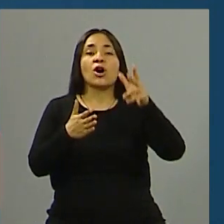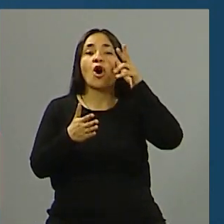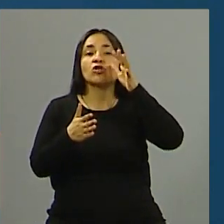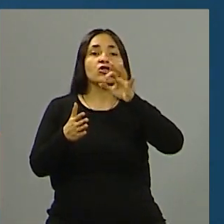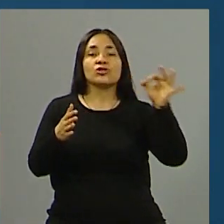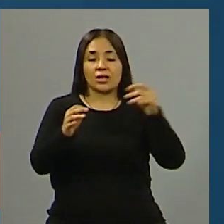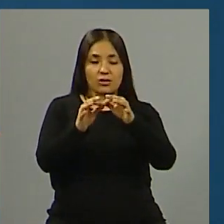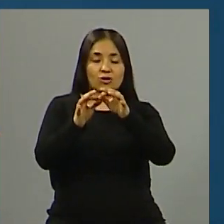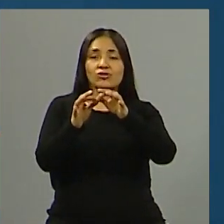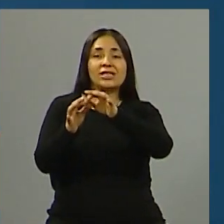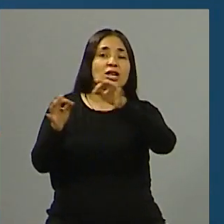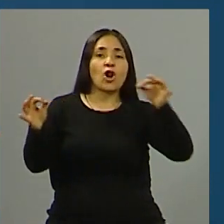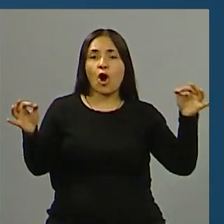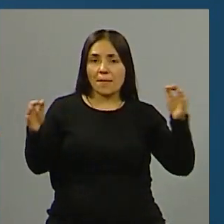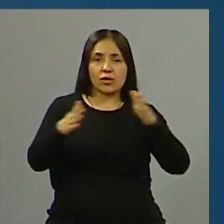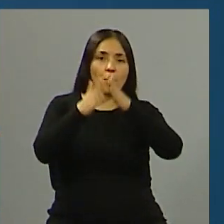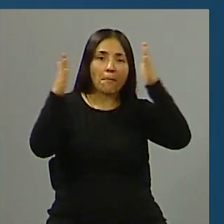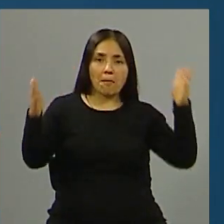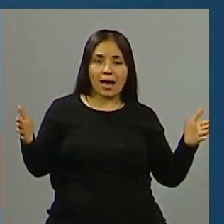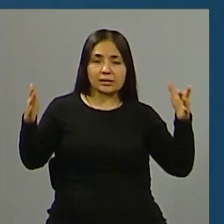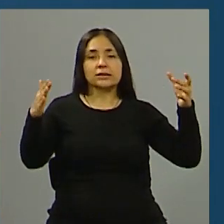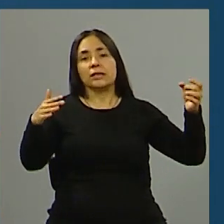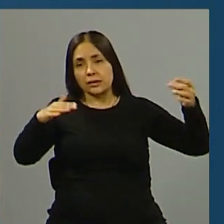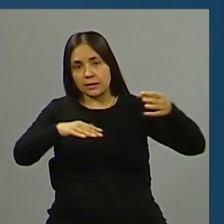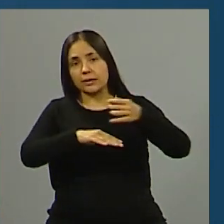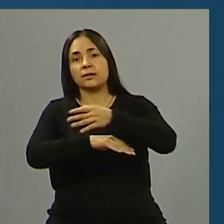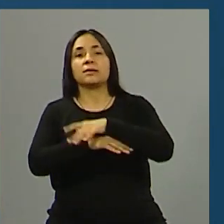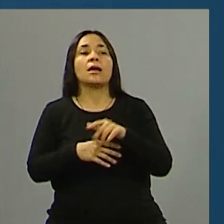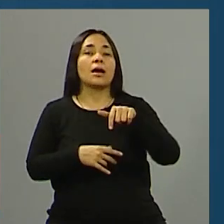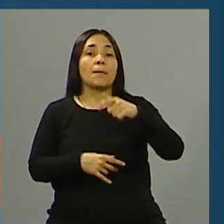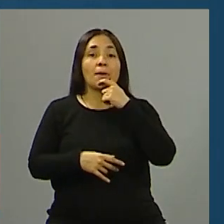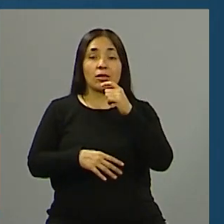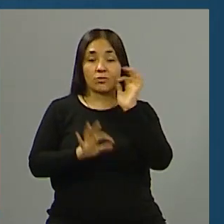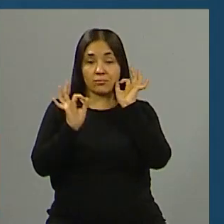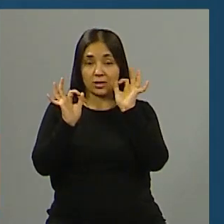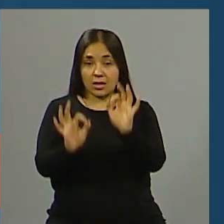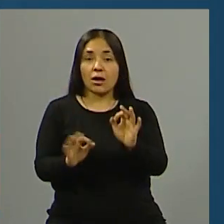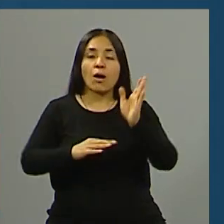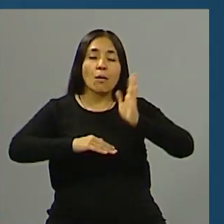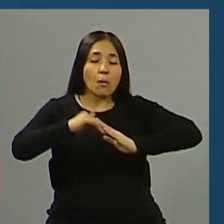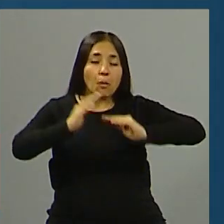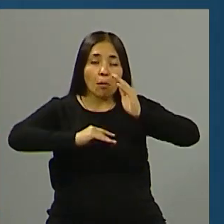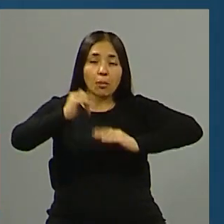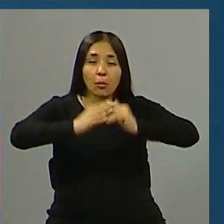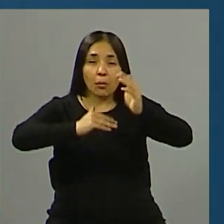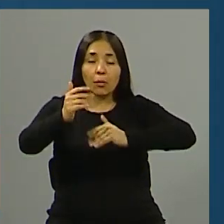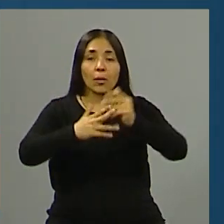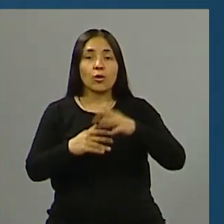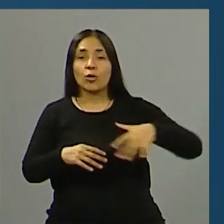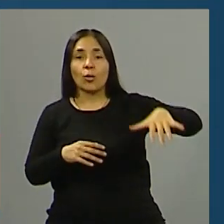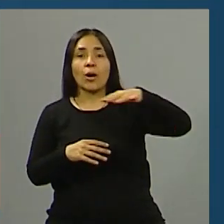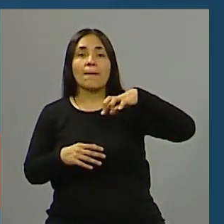años. Nosotros para llegar a Mendoza tuvimos que hacer una obra importantísima en La Picasa, que